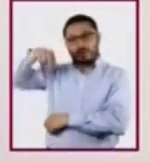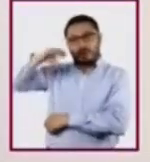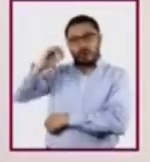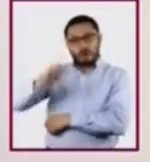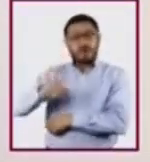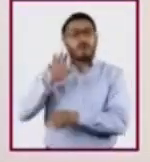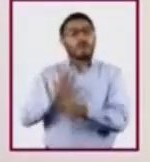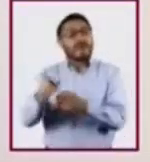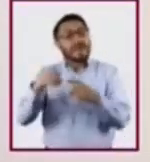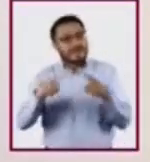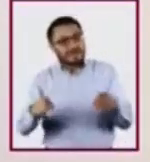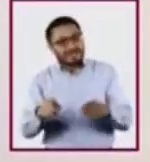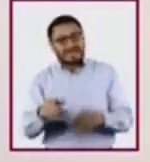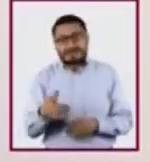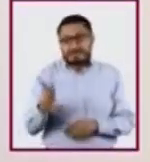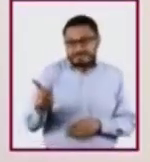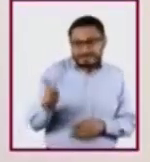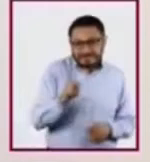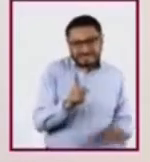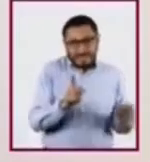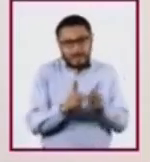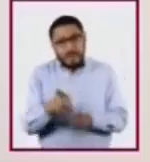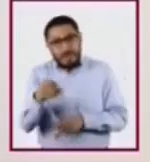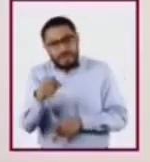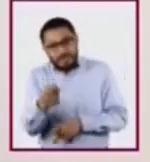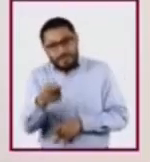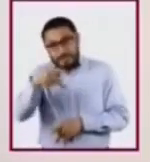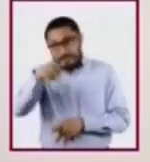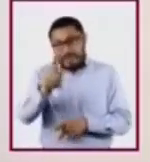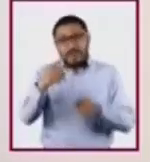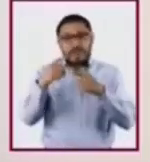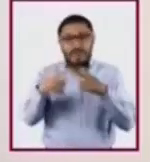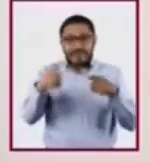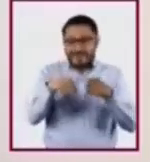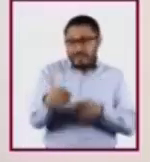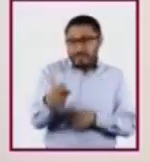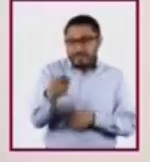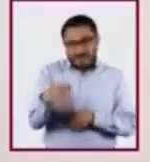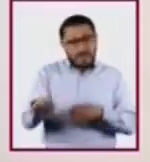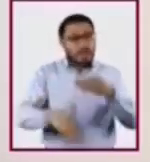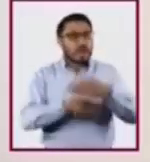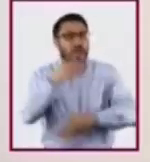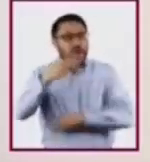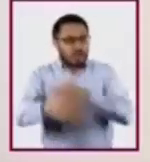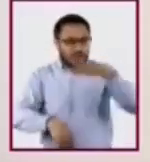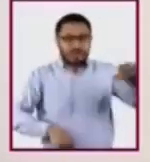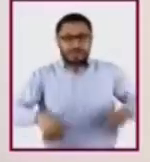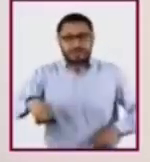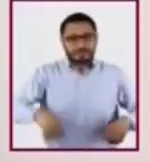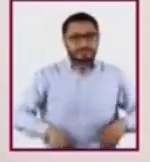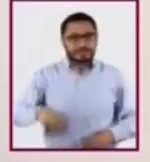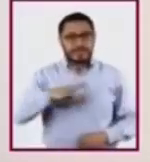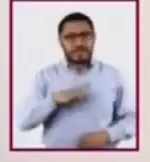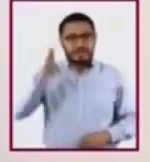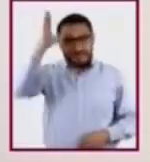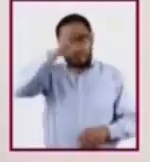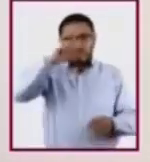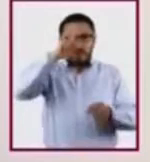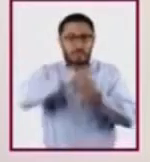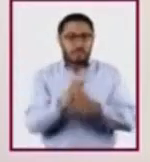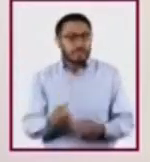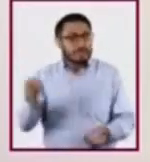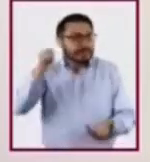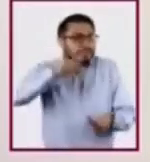estos son muy leves, porque en todos está presente un elemento originario, cultural e